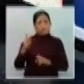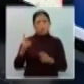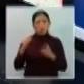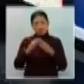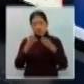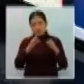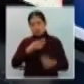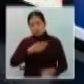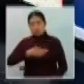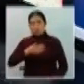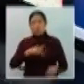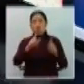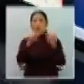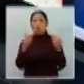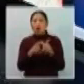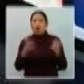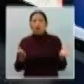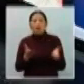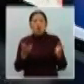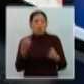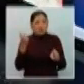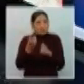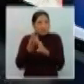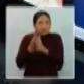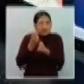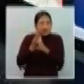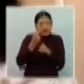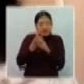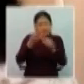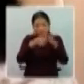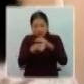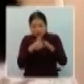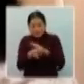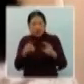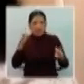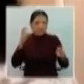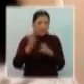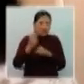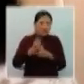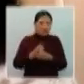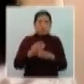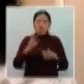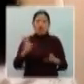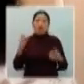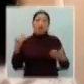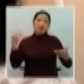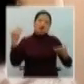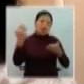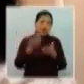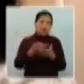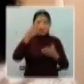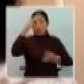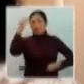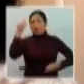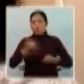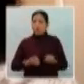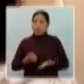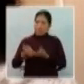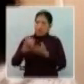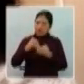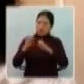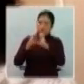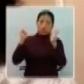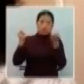lugares más complicados de acceso a los que ustedes han logrado llegar gracias a despliegue técnico humano, obviamente para